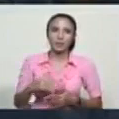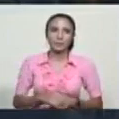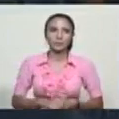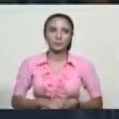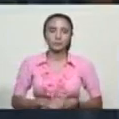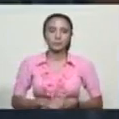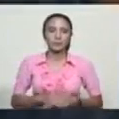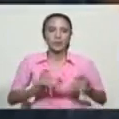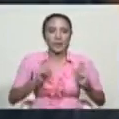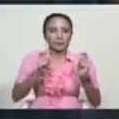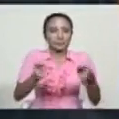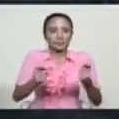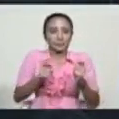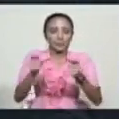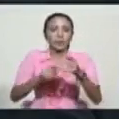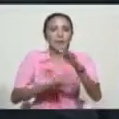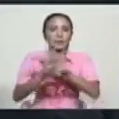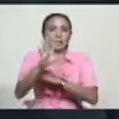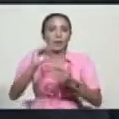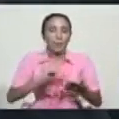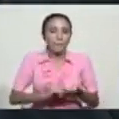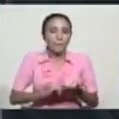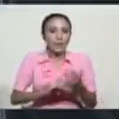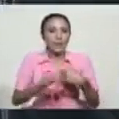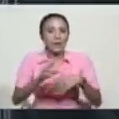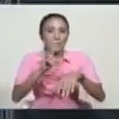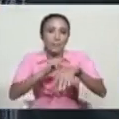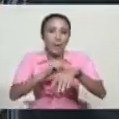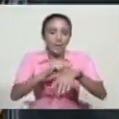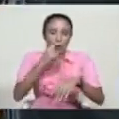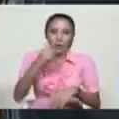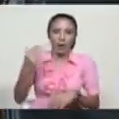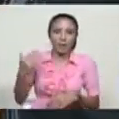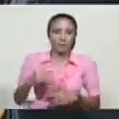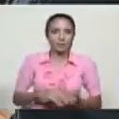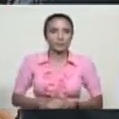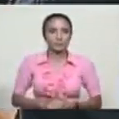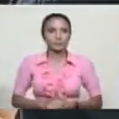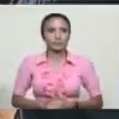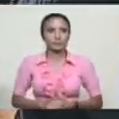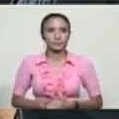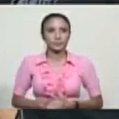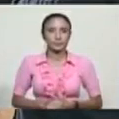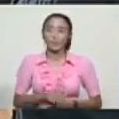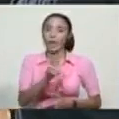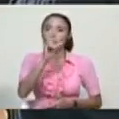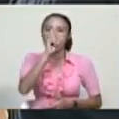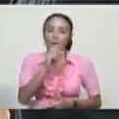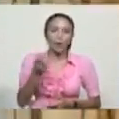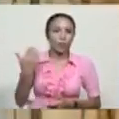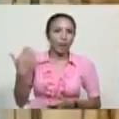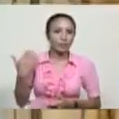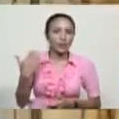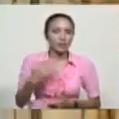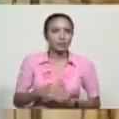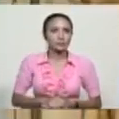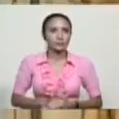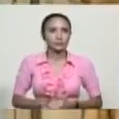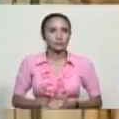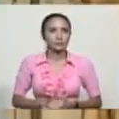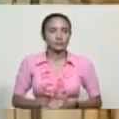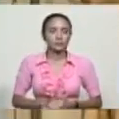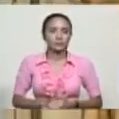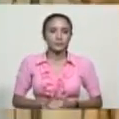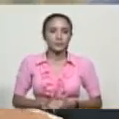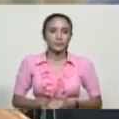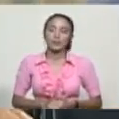5.000 médicos y nos reunimos unos instantes hace 2 años y justamente hablamos